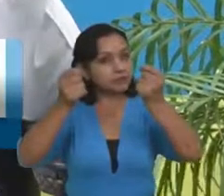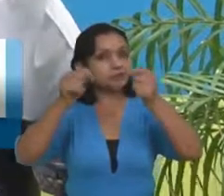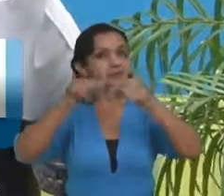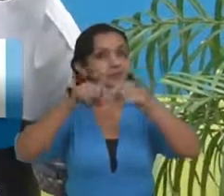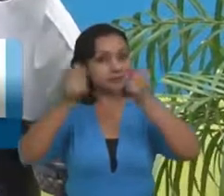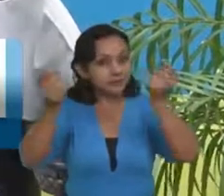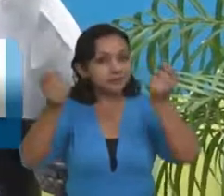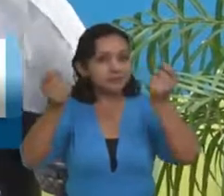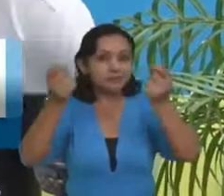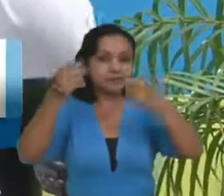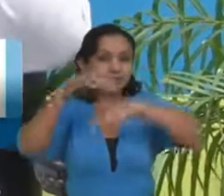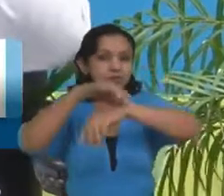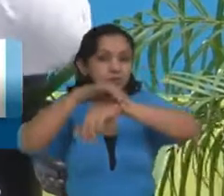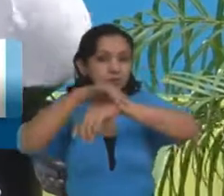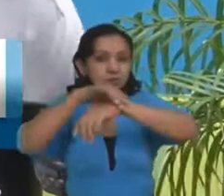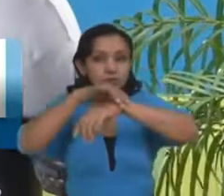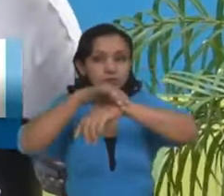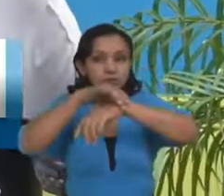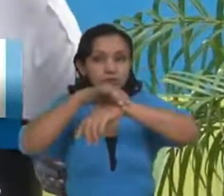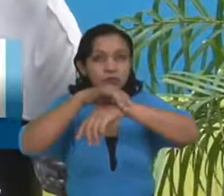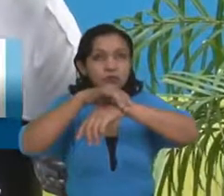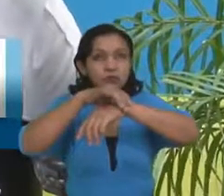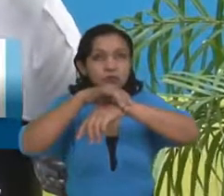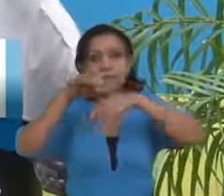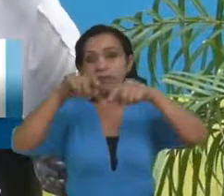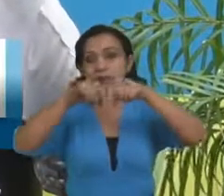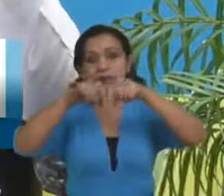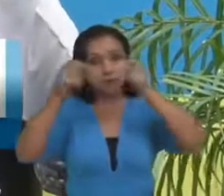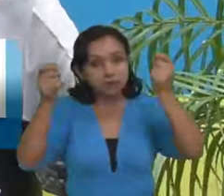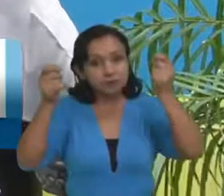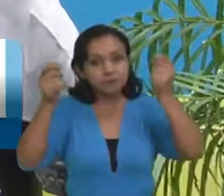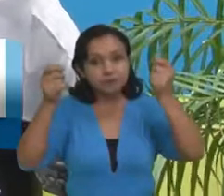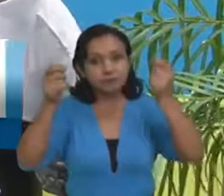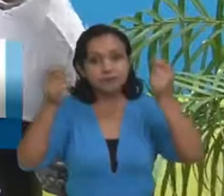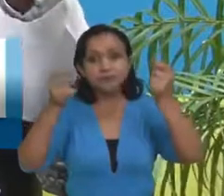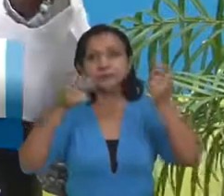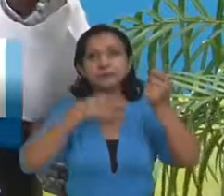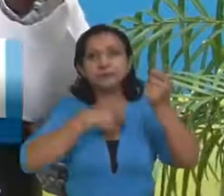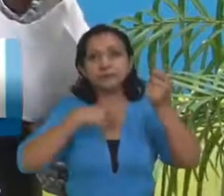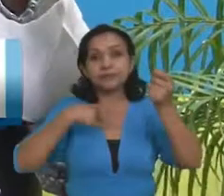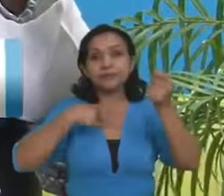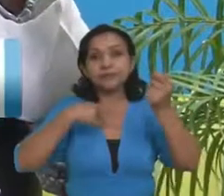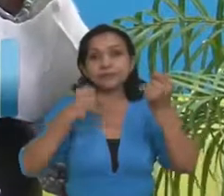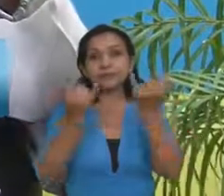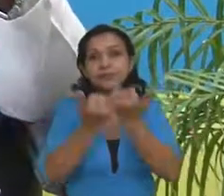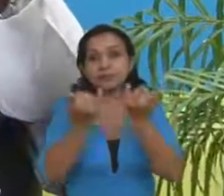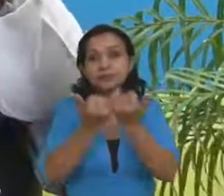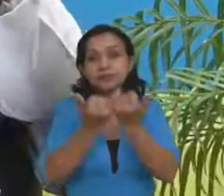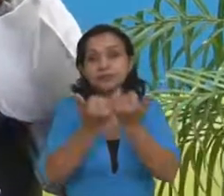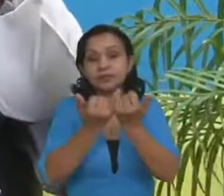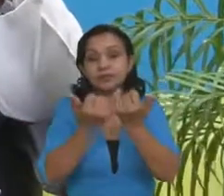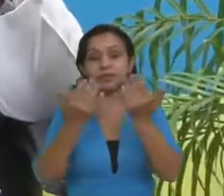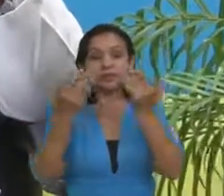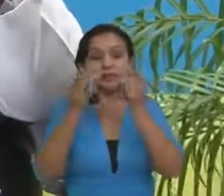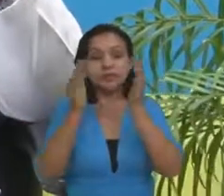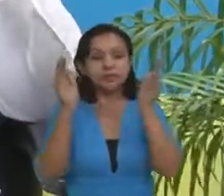prácticamente, ¿ya? Hay una solución de continuidad. Entonces, sea chiquita, sea